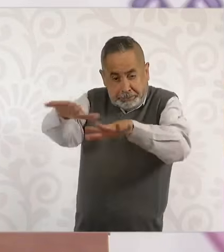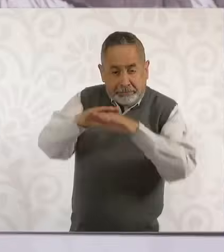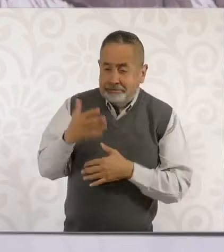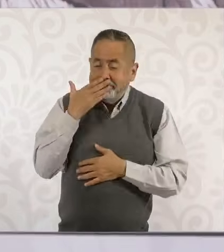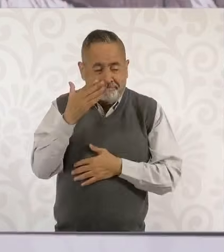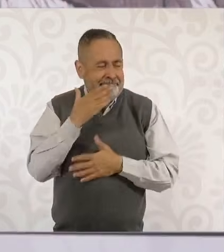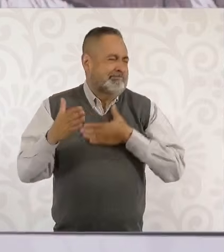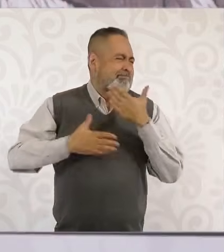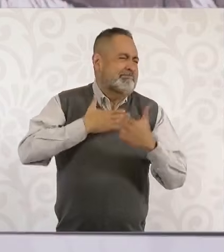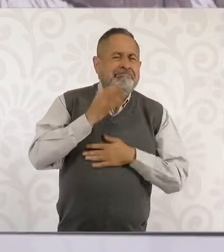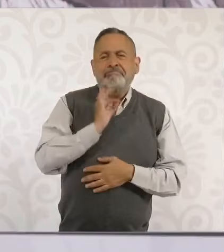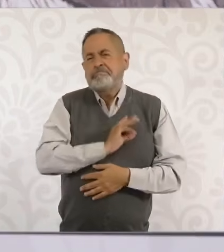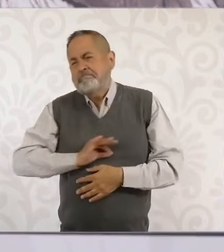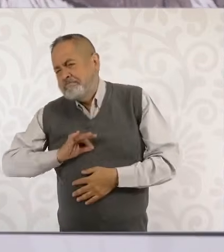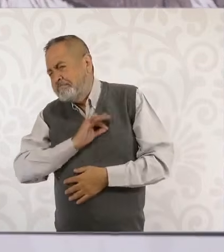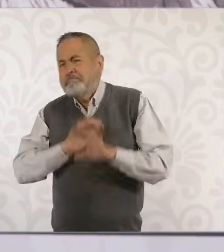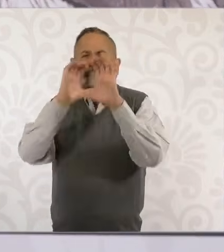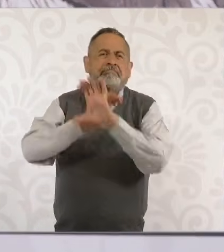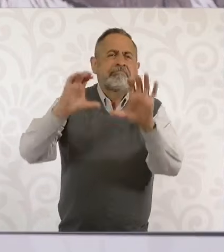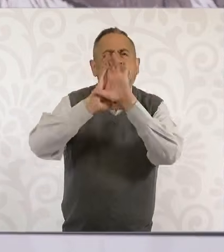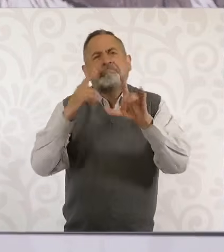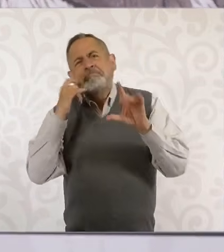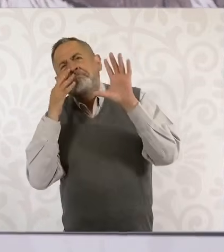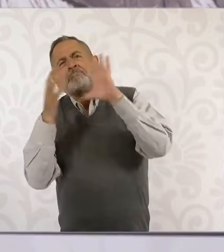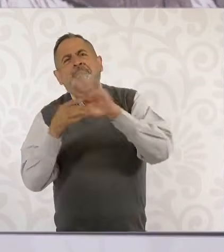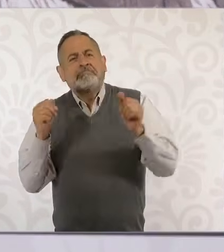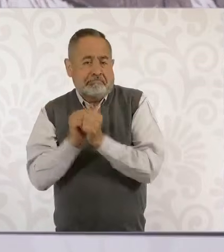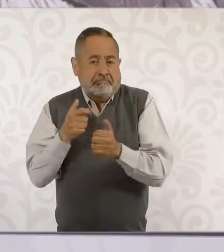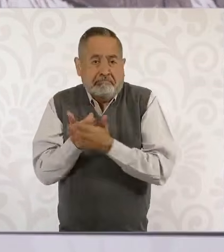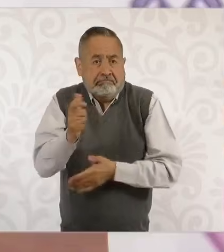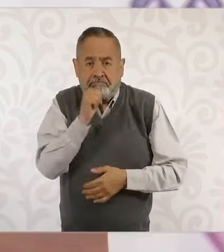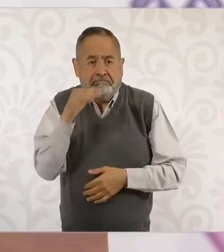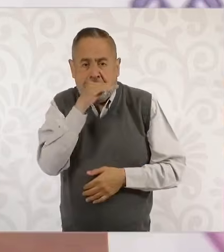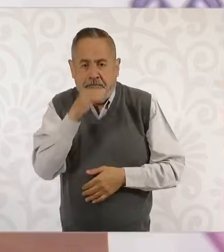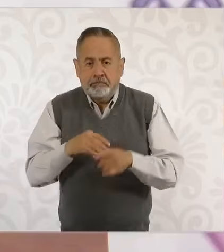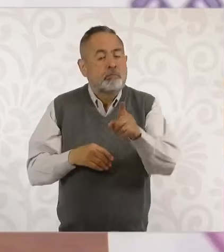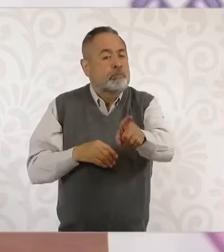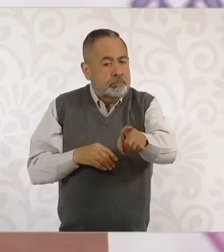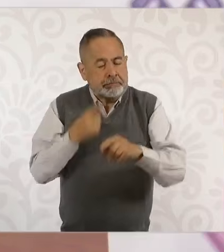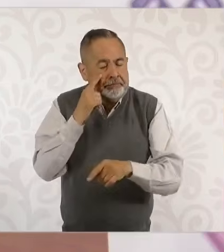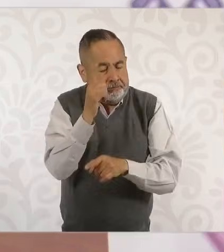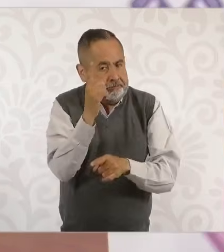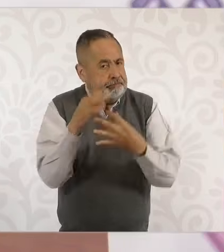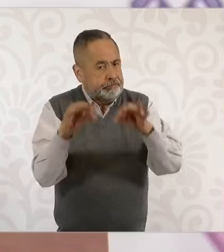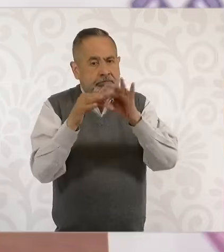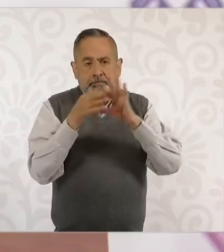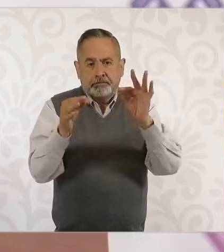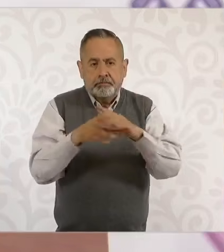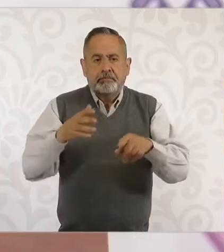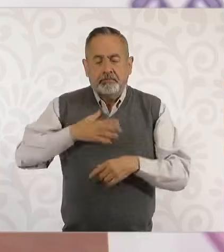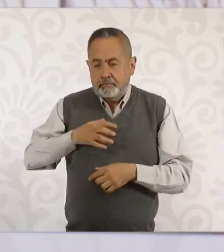gente que feliz de la vida va a ver un concierto gratuito. Estos conciertos, este es importante porque yo ya